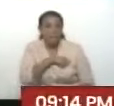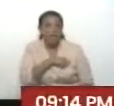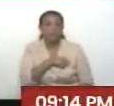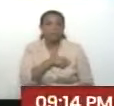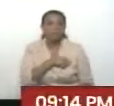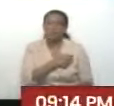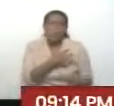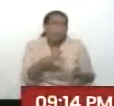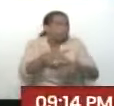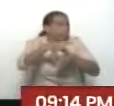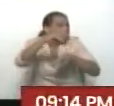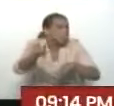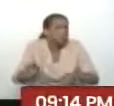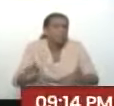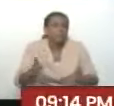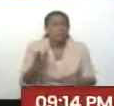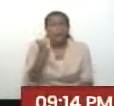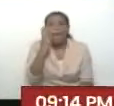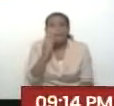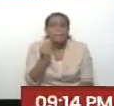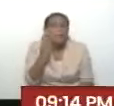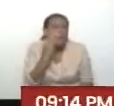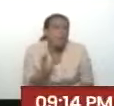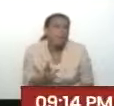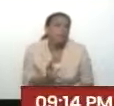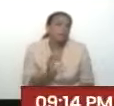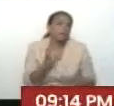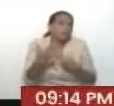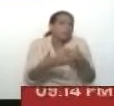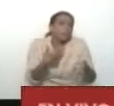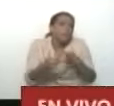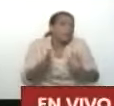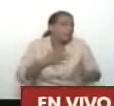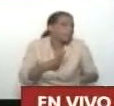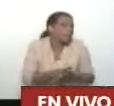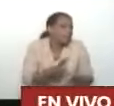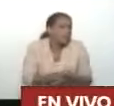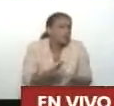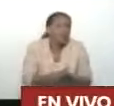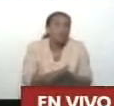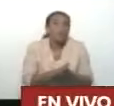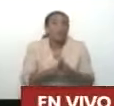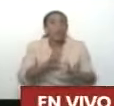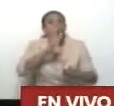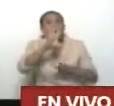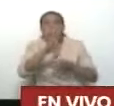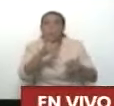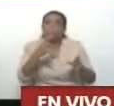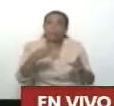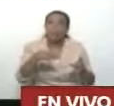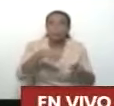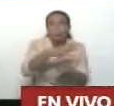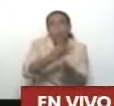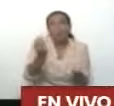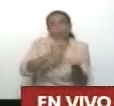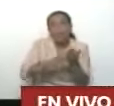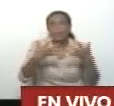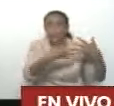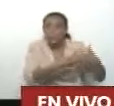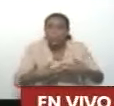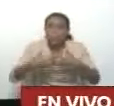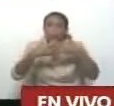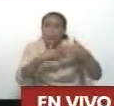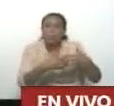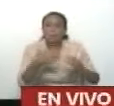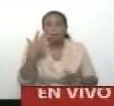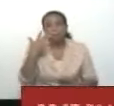Y lo dejamos como una pequeña anécdota que no le echamos mucha importancia. Pero en el camino nos fuimos encontrando con algunas cosas